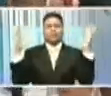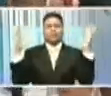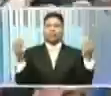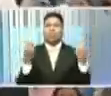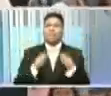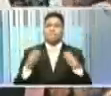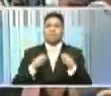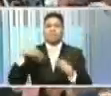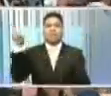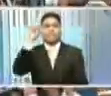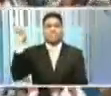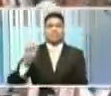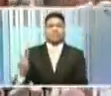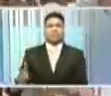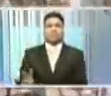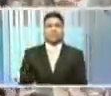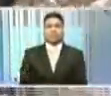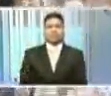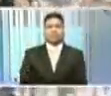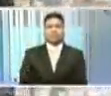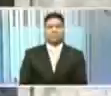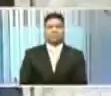Venezuela.